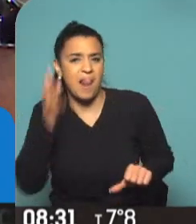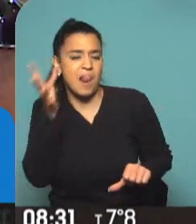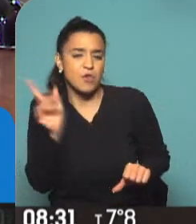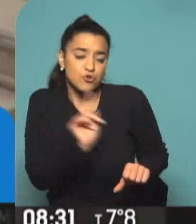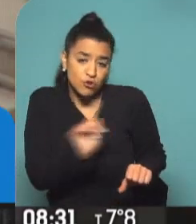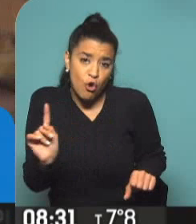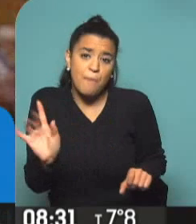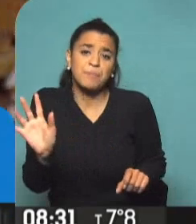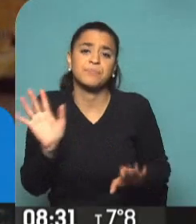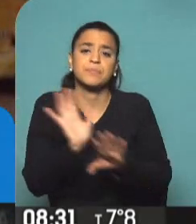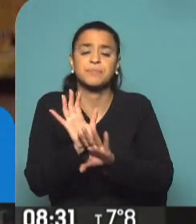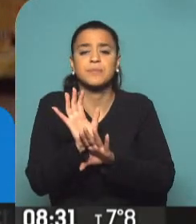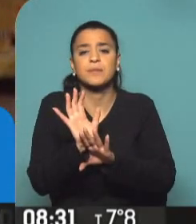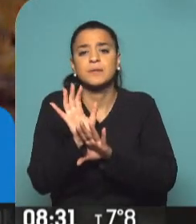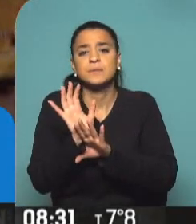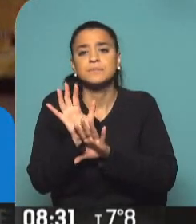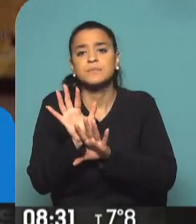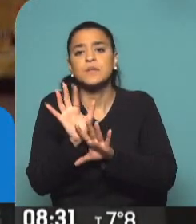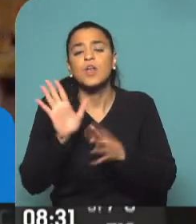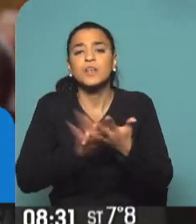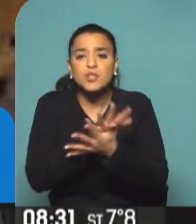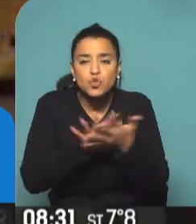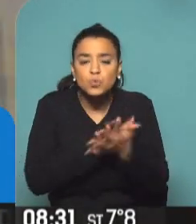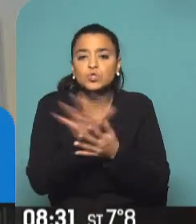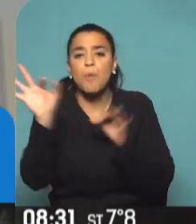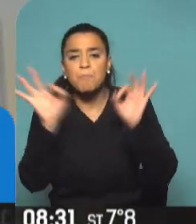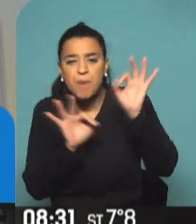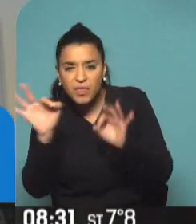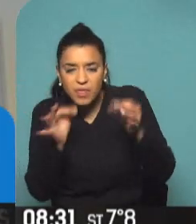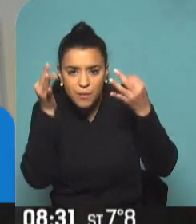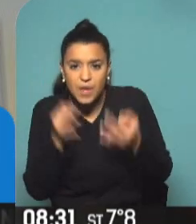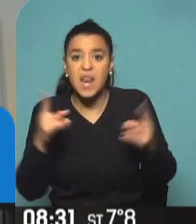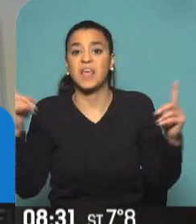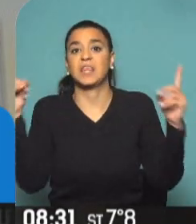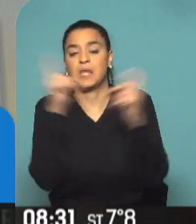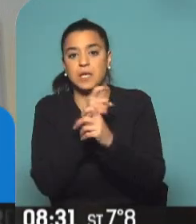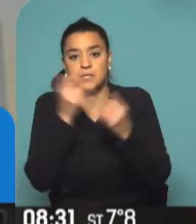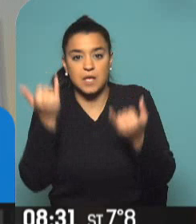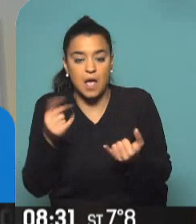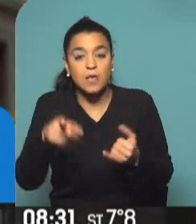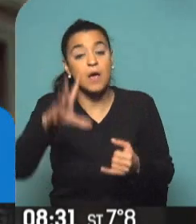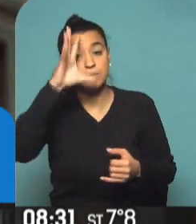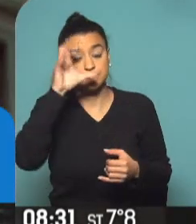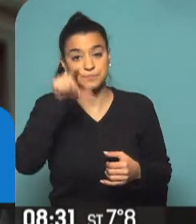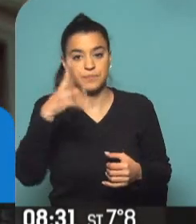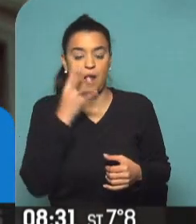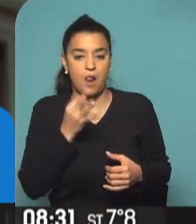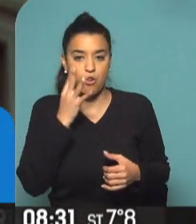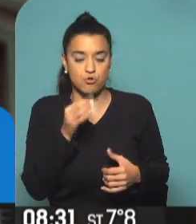digamos, en la medida que se tomen las resoluciones acordes a la crisis que se está viviendo. Recordemos una